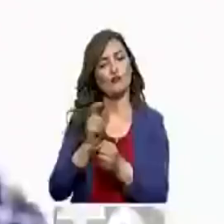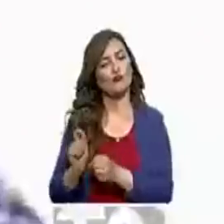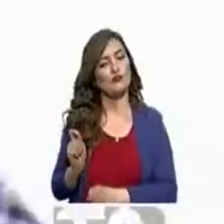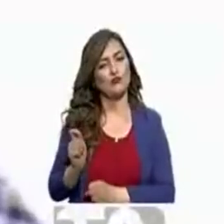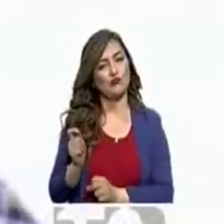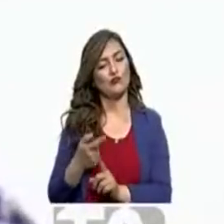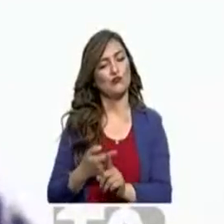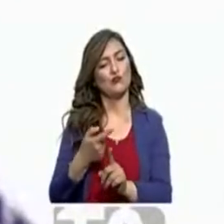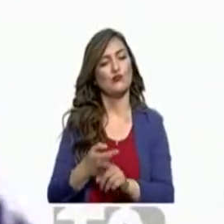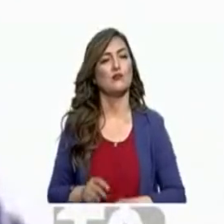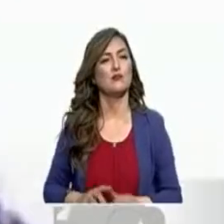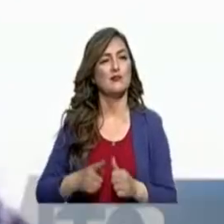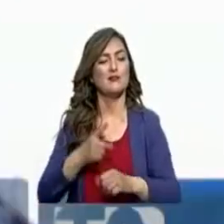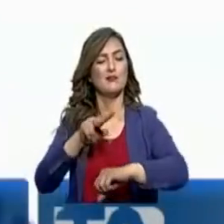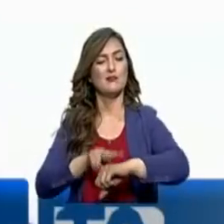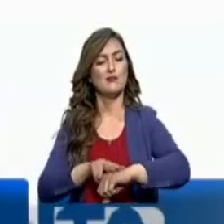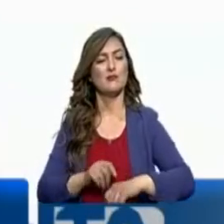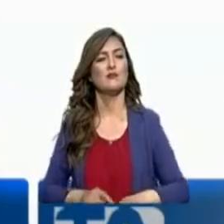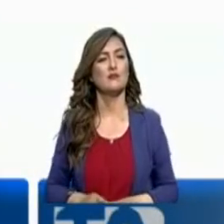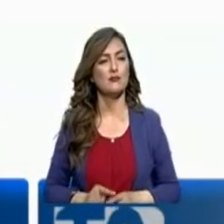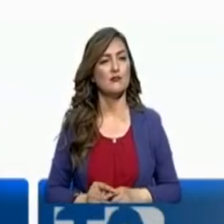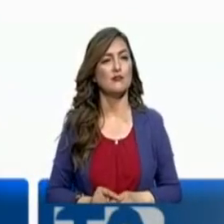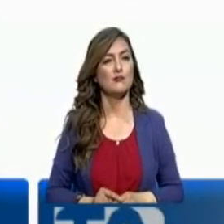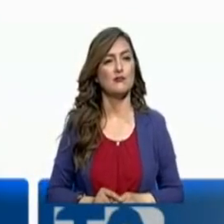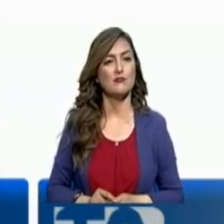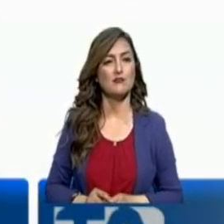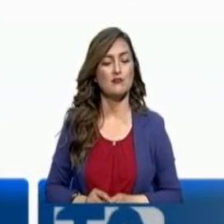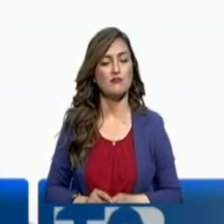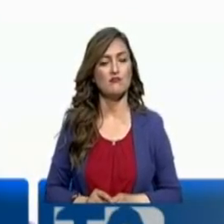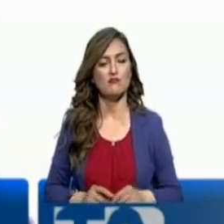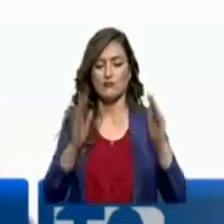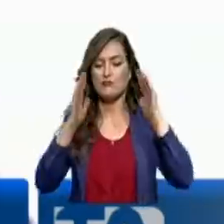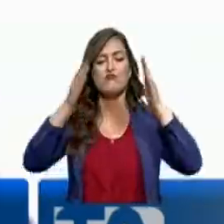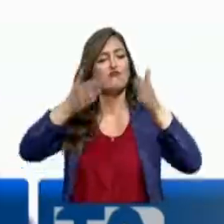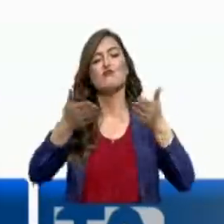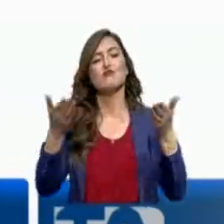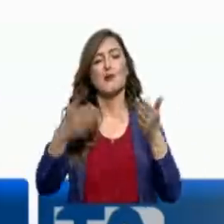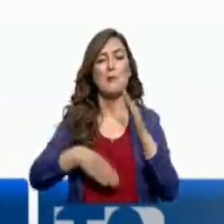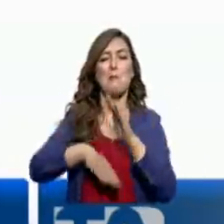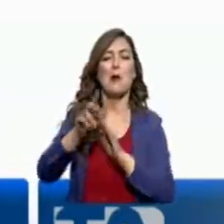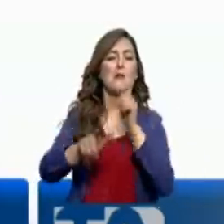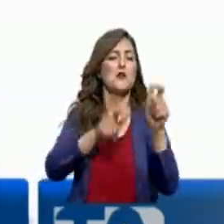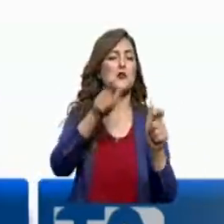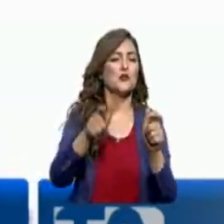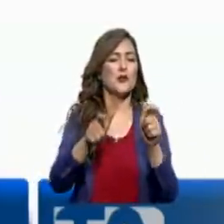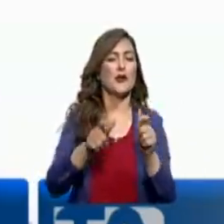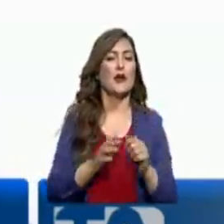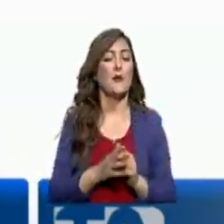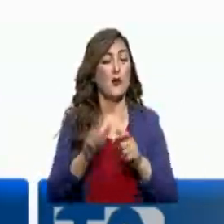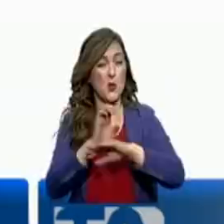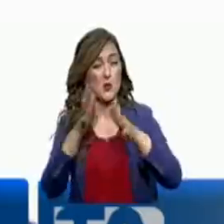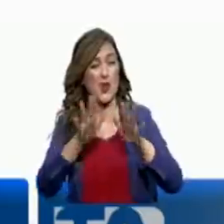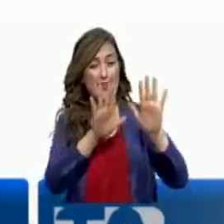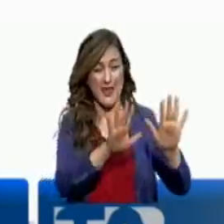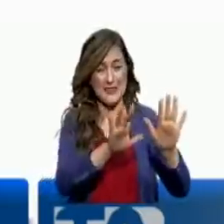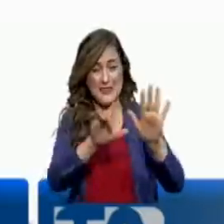Salarios. Porque por primera vez se está pensando en términos reales, en las grandes mayorías, 7 de cada 10